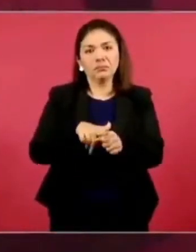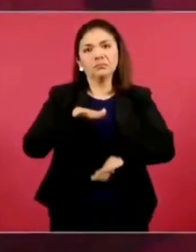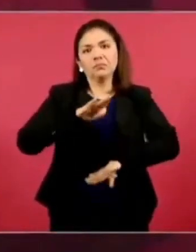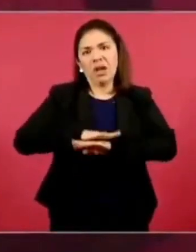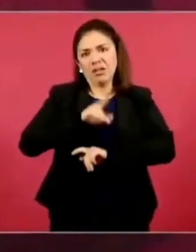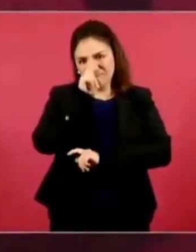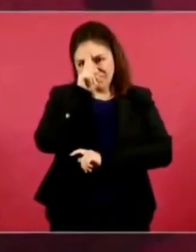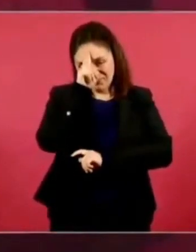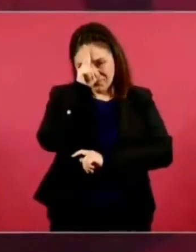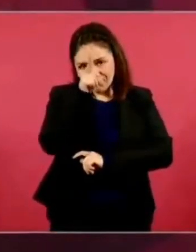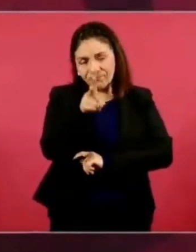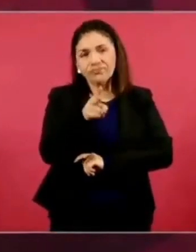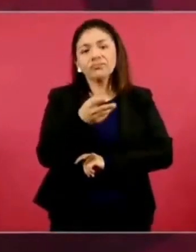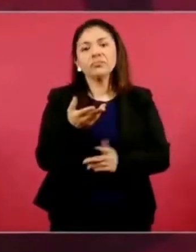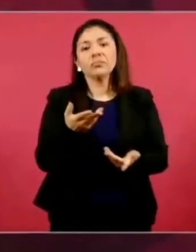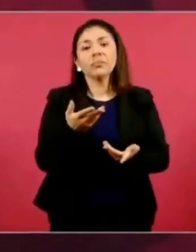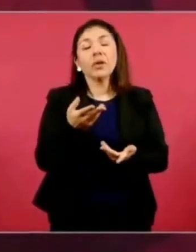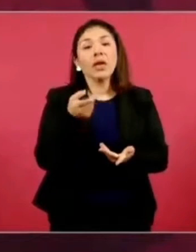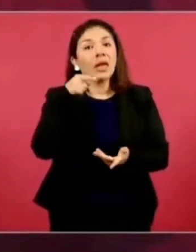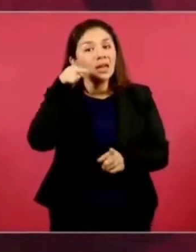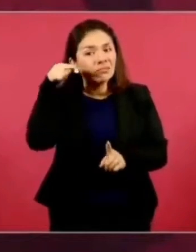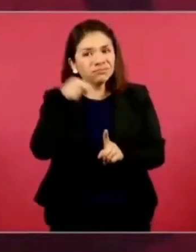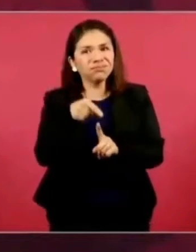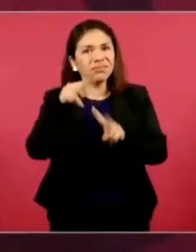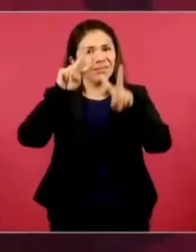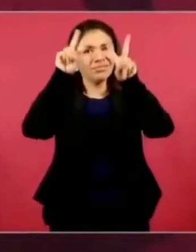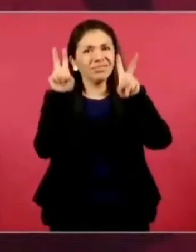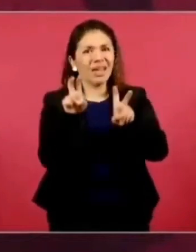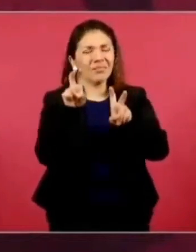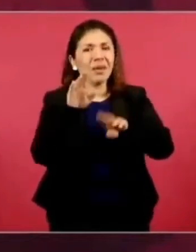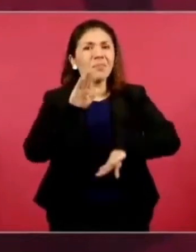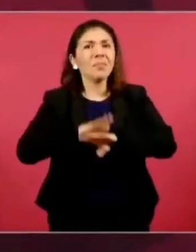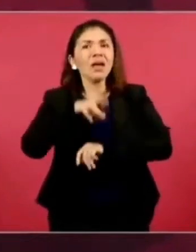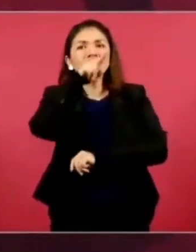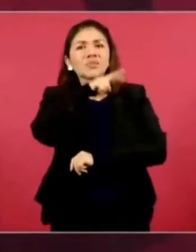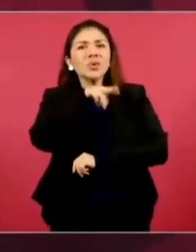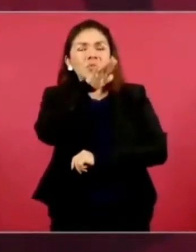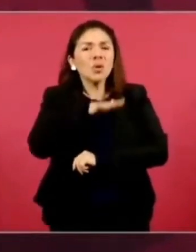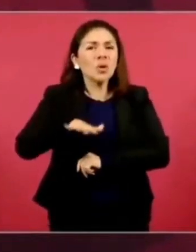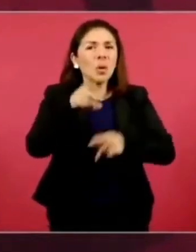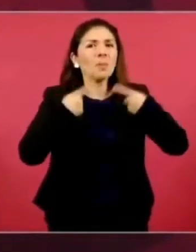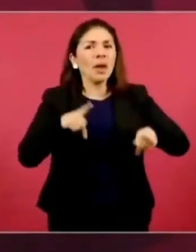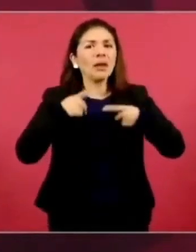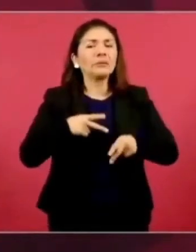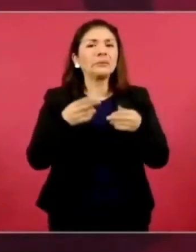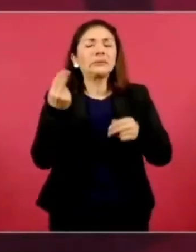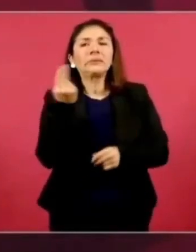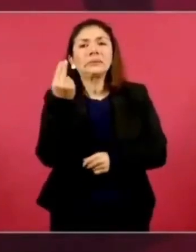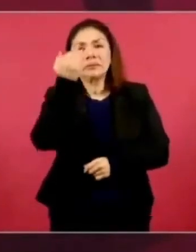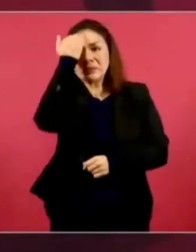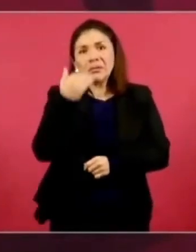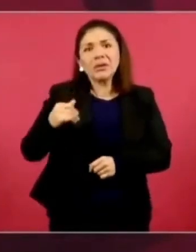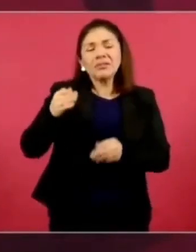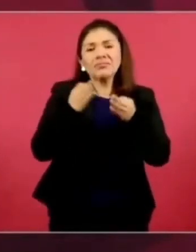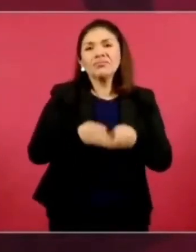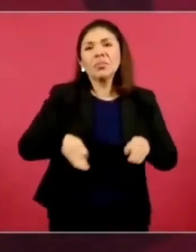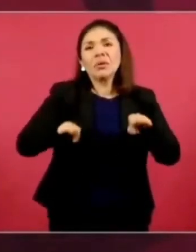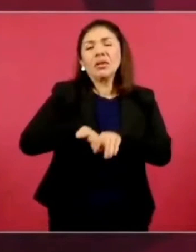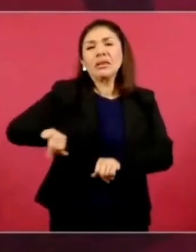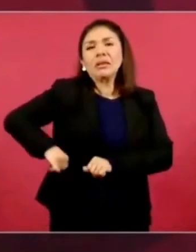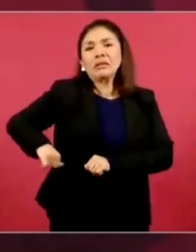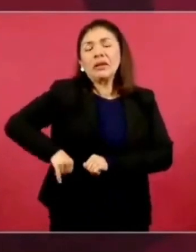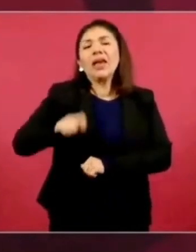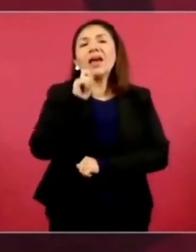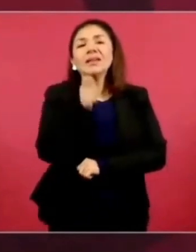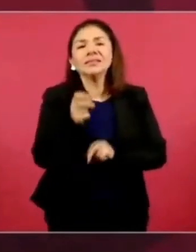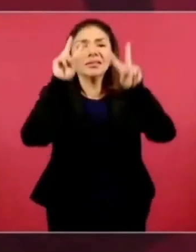perseverancia, al tema que más le importa a la gente y a todos, lo que tiene que